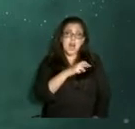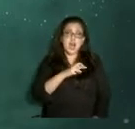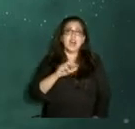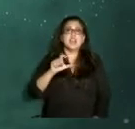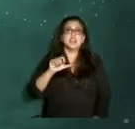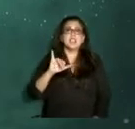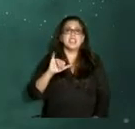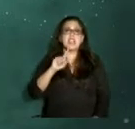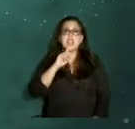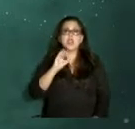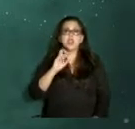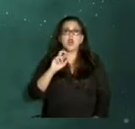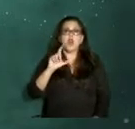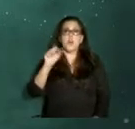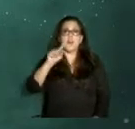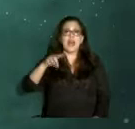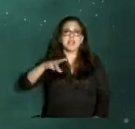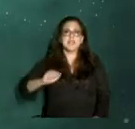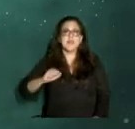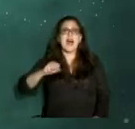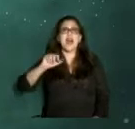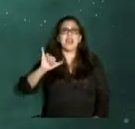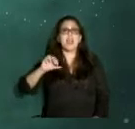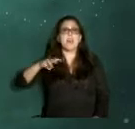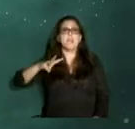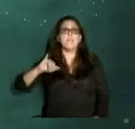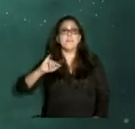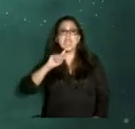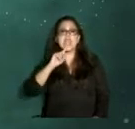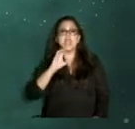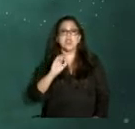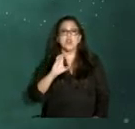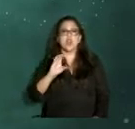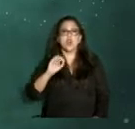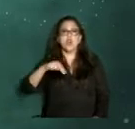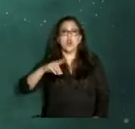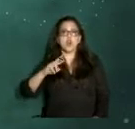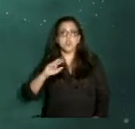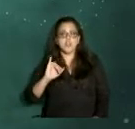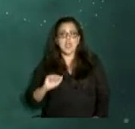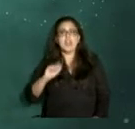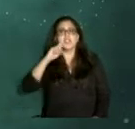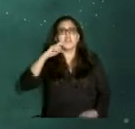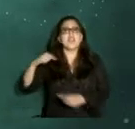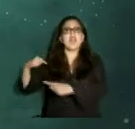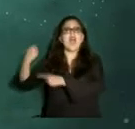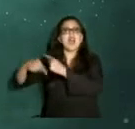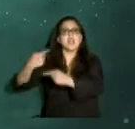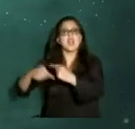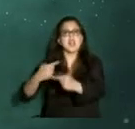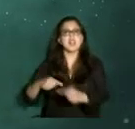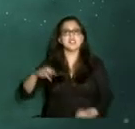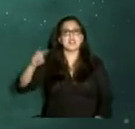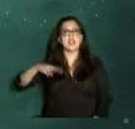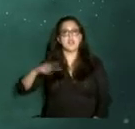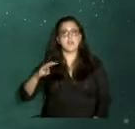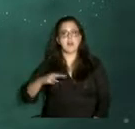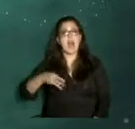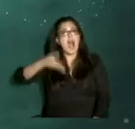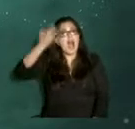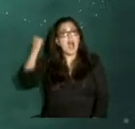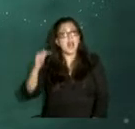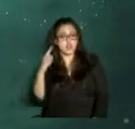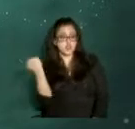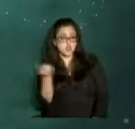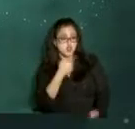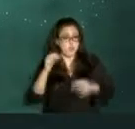es herencia enteramente materna. Hasta hace pocas décadas habíamos estudiado, como yo les contaba, los